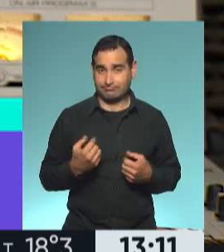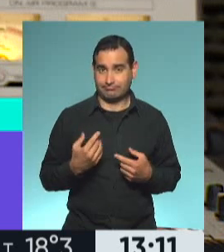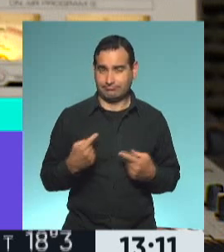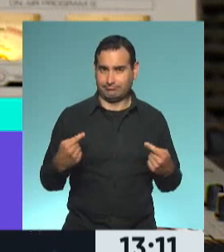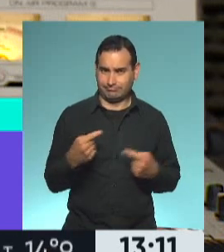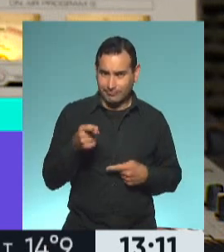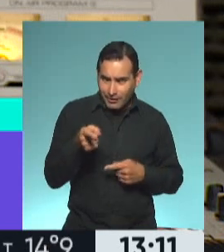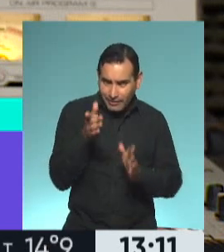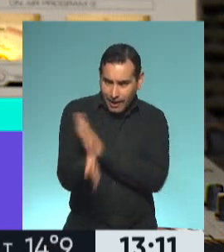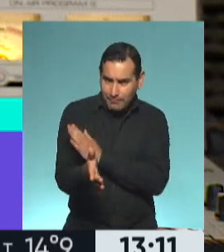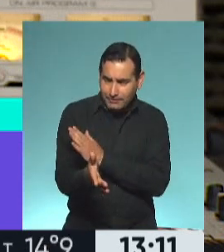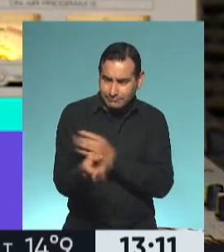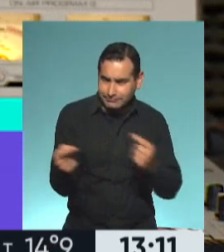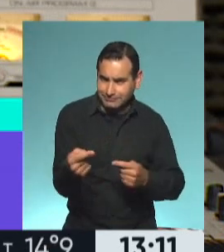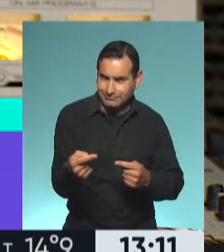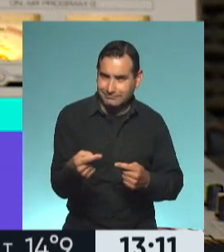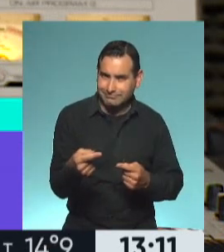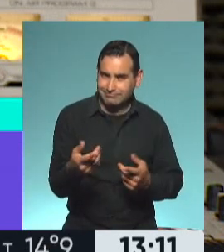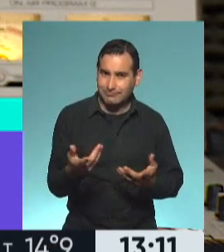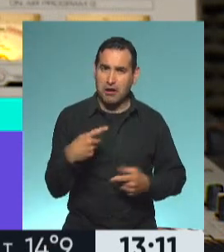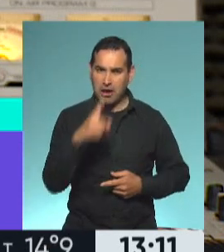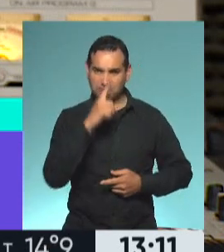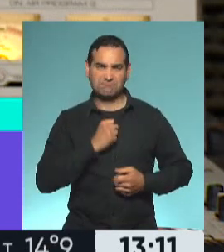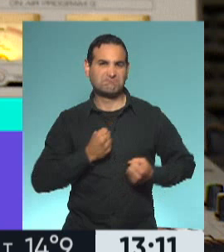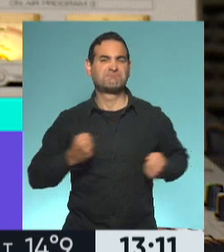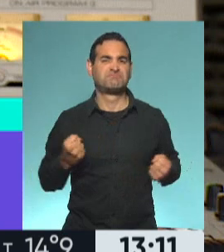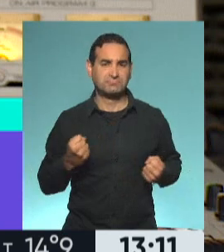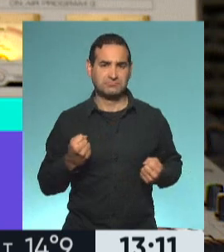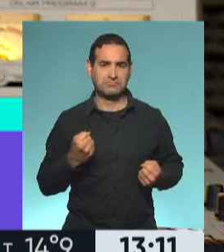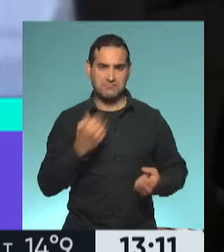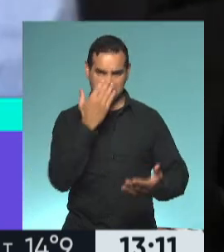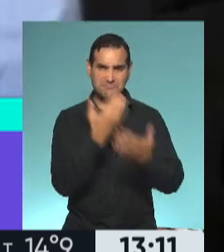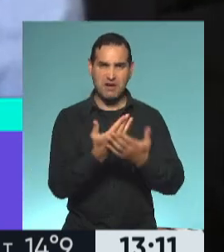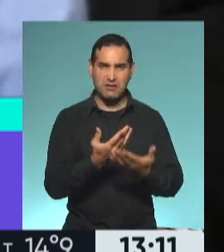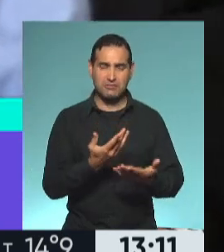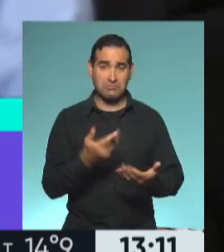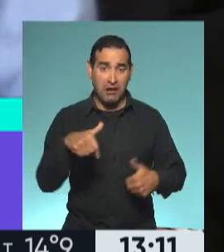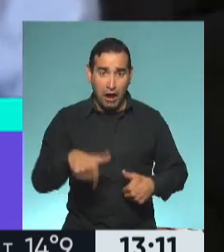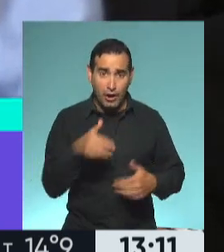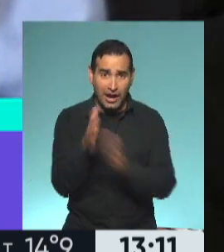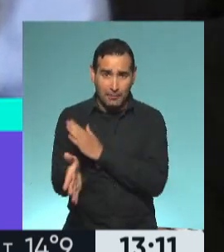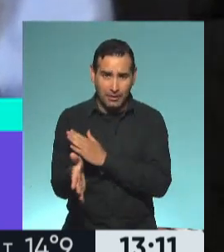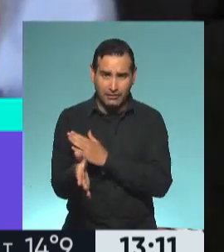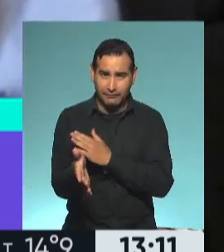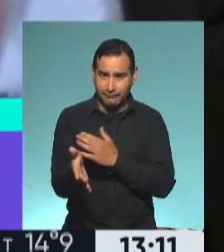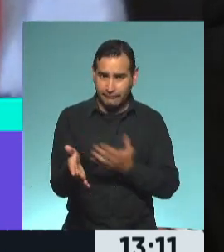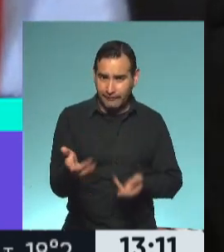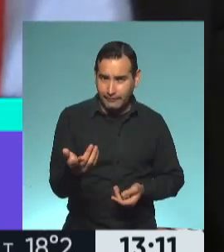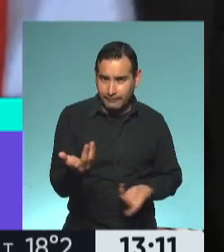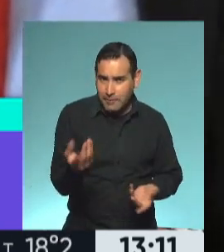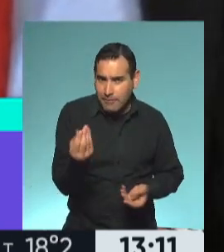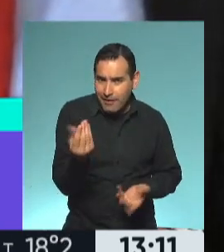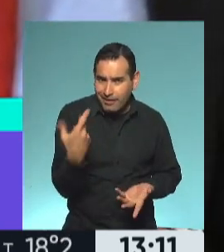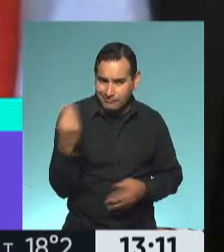esta cobardía que tiene hoy, ¿no? Entonces era muy guapo y muy influyente sobre los jueces y ahora es un cobarde que ni siquiera viene